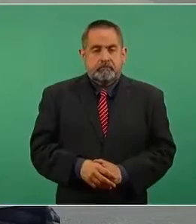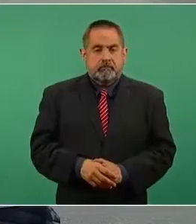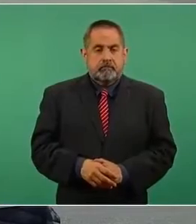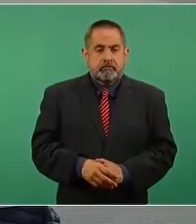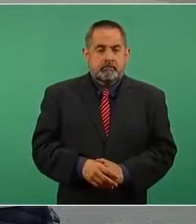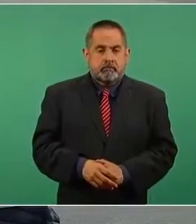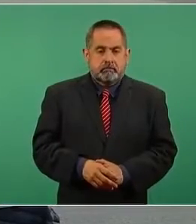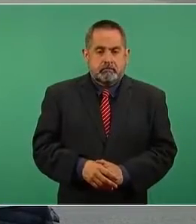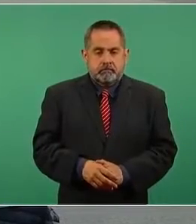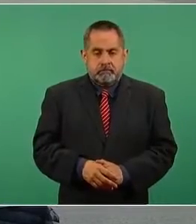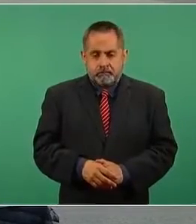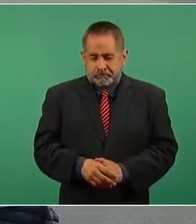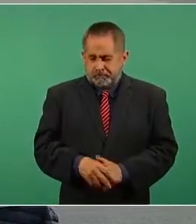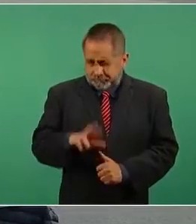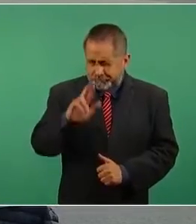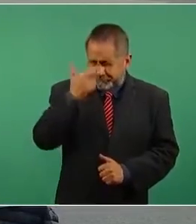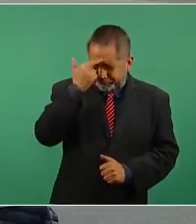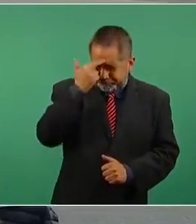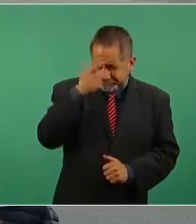¿Se acuerdan